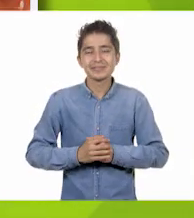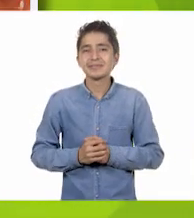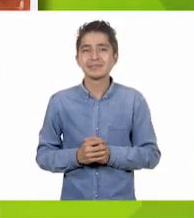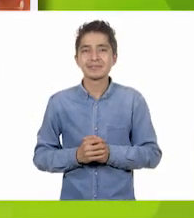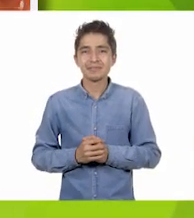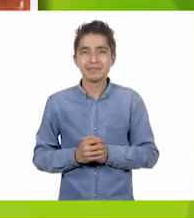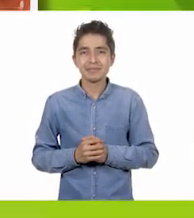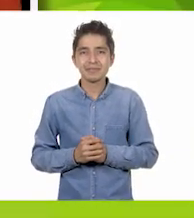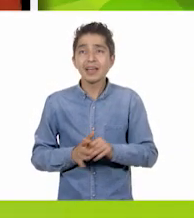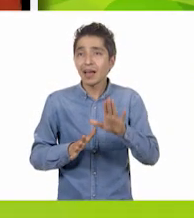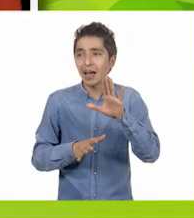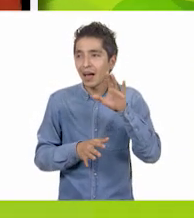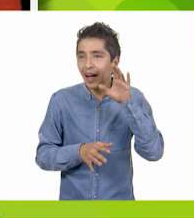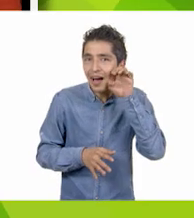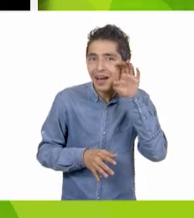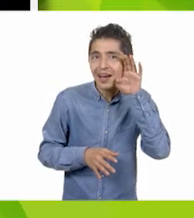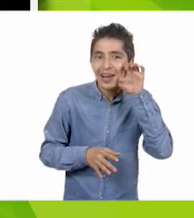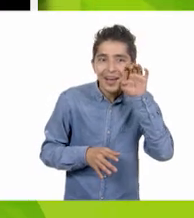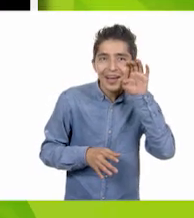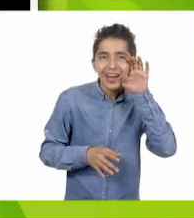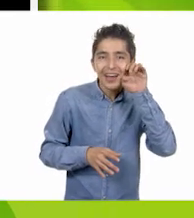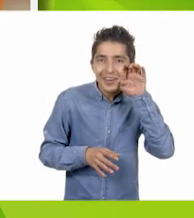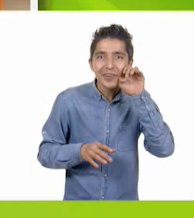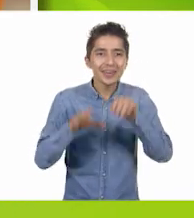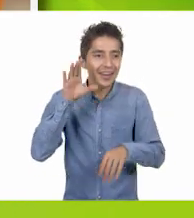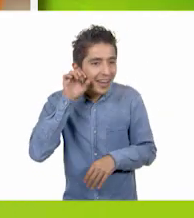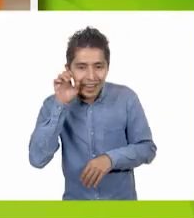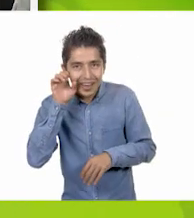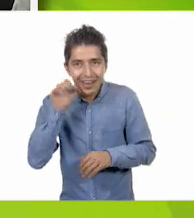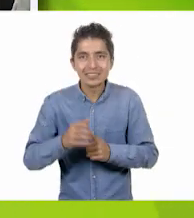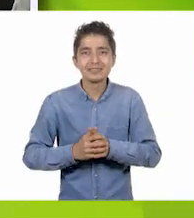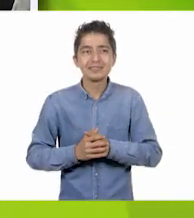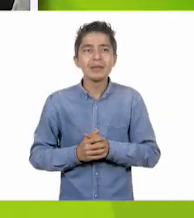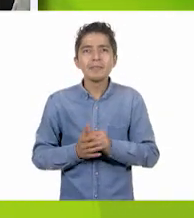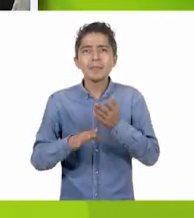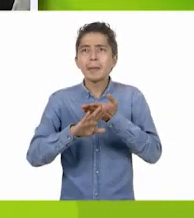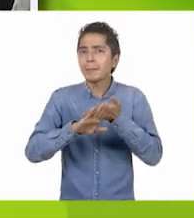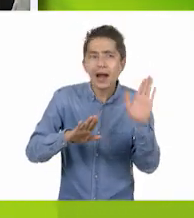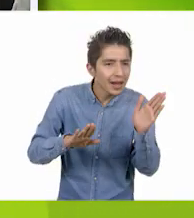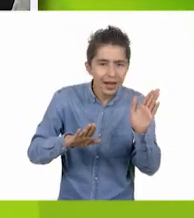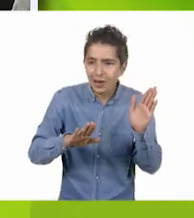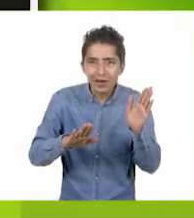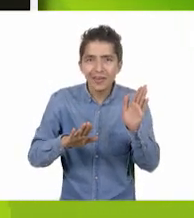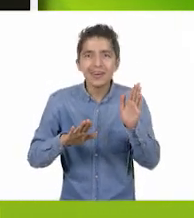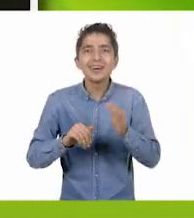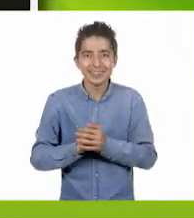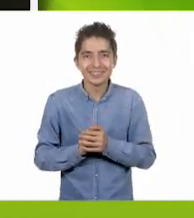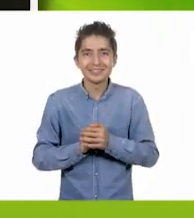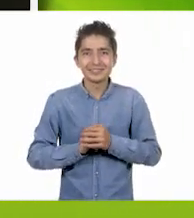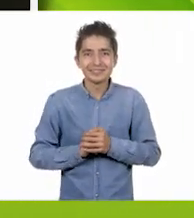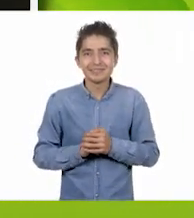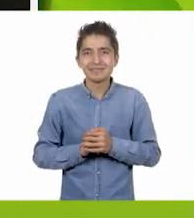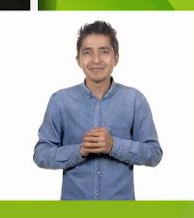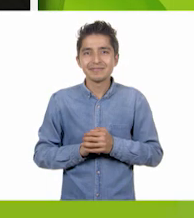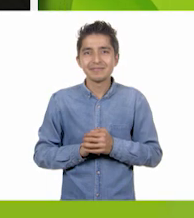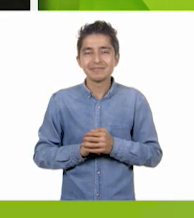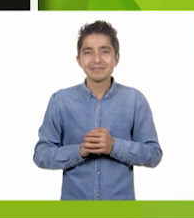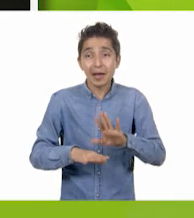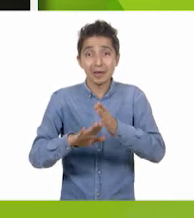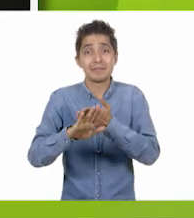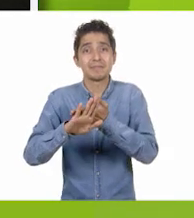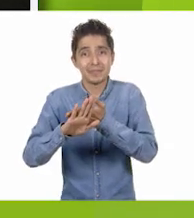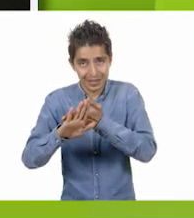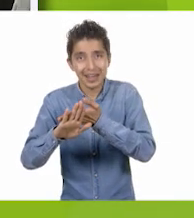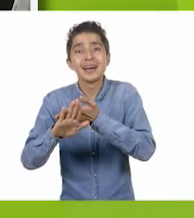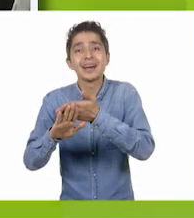Negro. Negro. Negro. Negro. Negro. Negro. Negro. Negro. Negro. Negro. Negro. Negro. Negro. Negro. Negro. Negro. Negro. Negro. Negro. Negro. Negro. Negro. Negro. Negro. Negro. Negro. Negro. Negro. Negro. Negro. Negro. Negro. Negro. Negro. Negro. Negro. Negro. Negro. Negro. Negro. Negro. Negro. Negro. Negro. Negro.